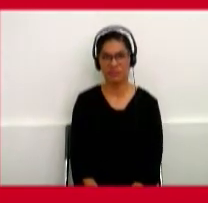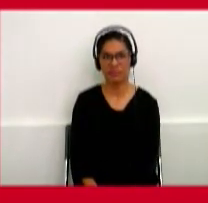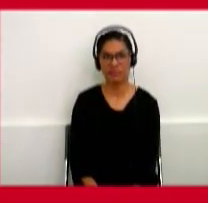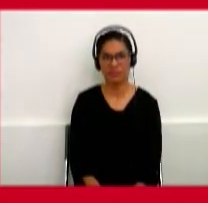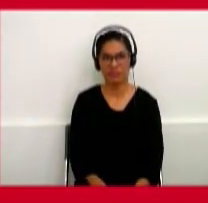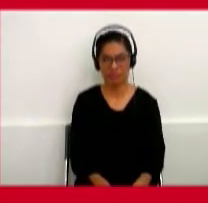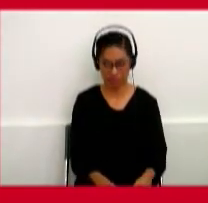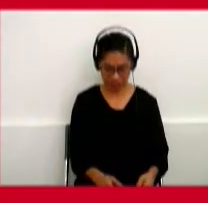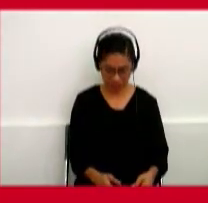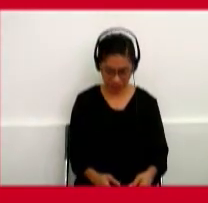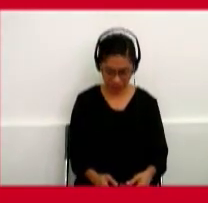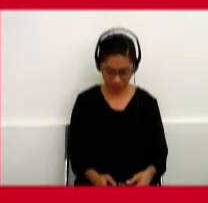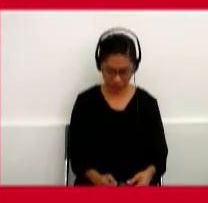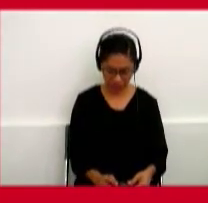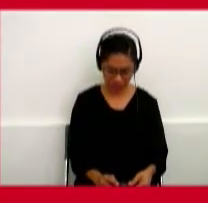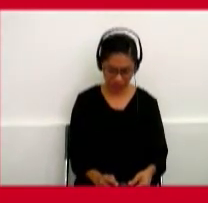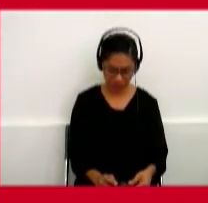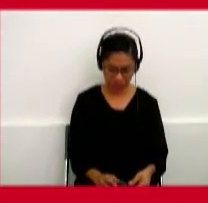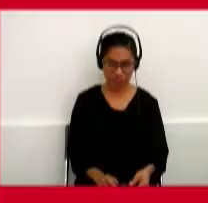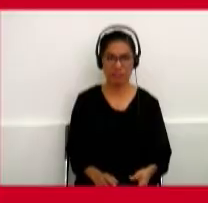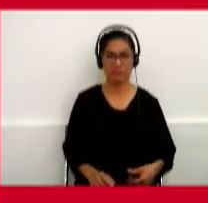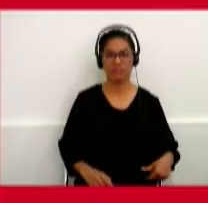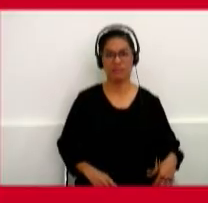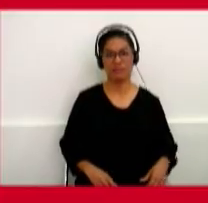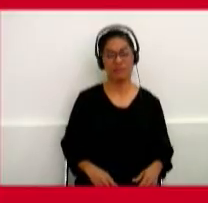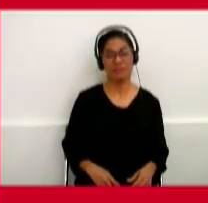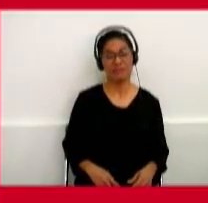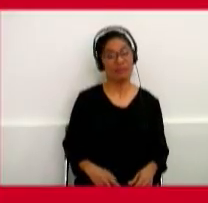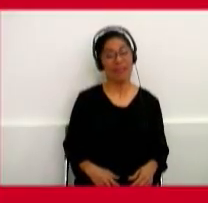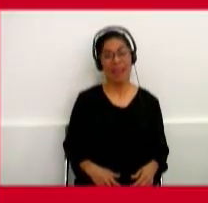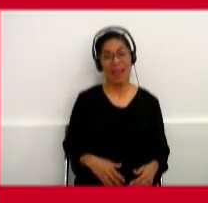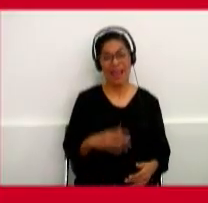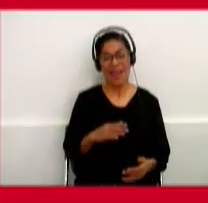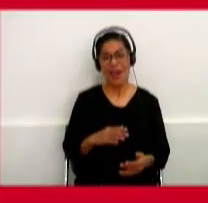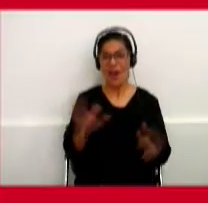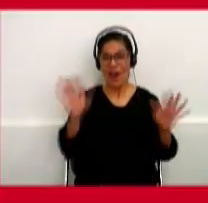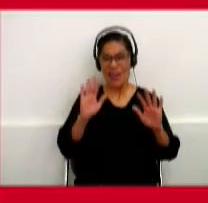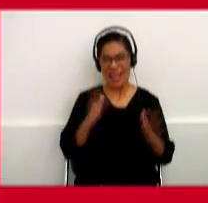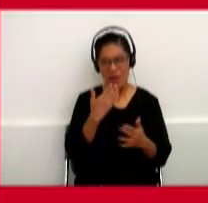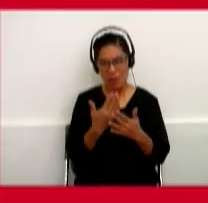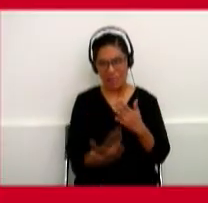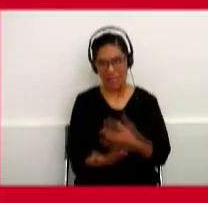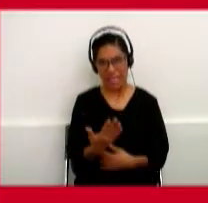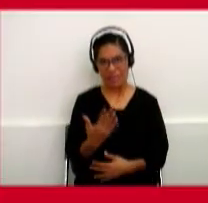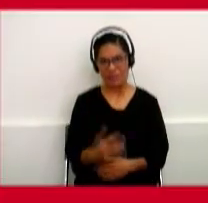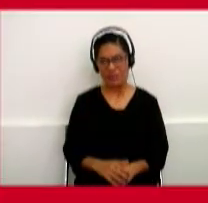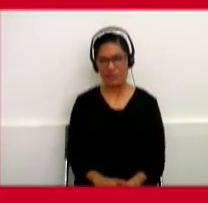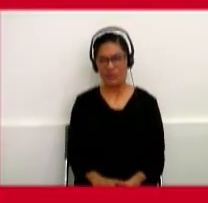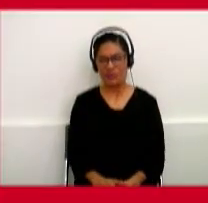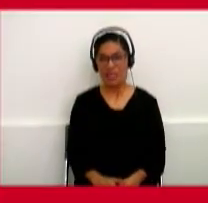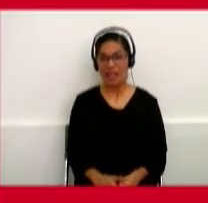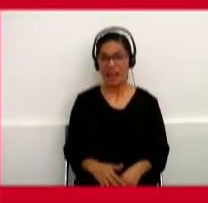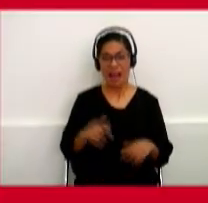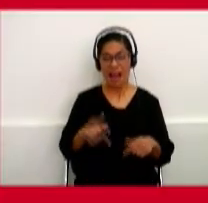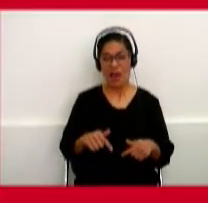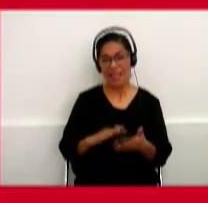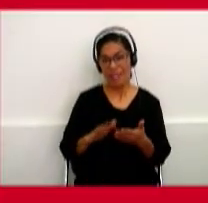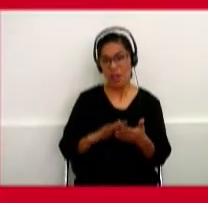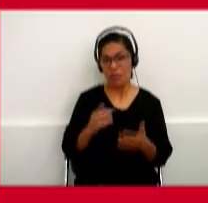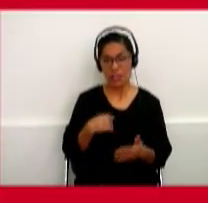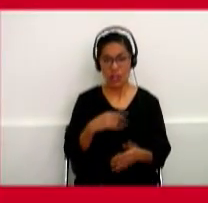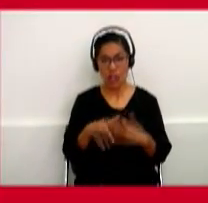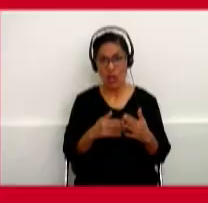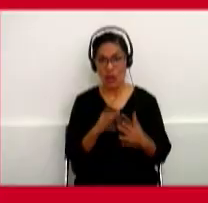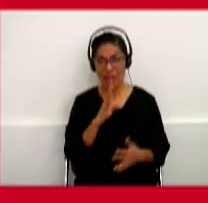Voy a comenzar y lamento solamente hablar inglés, entonces $40 millones es un número que les voy a presentar desde el inicio